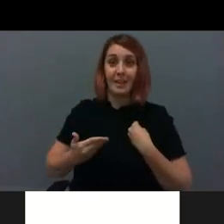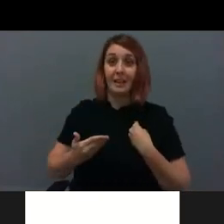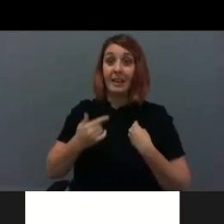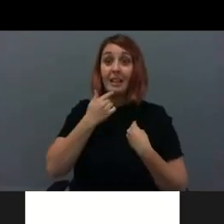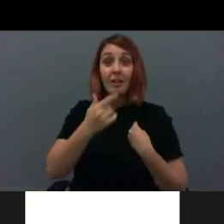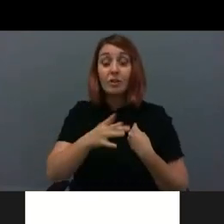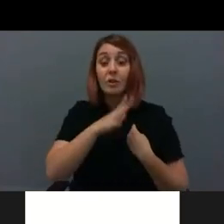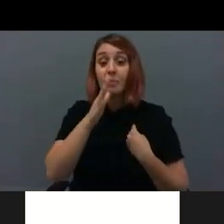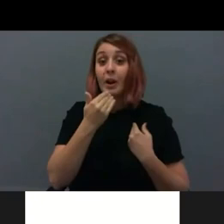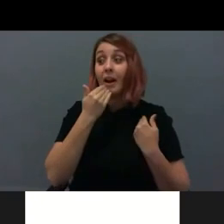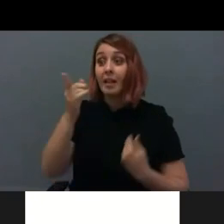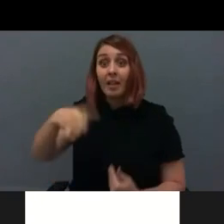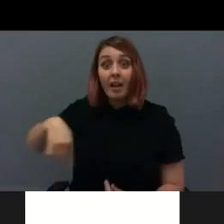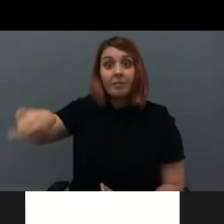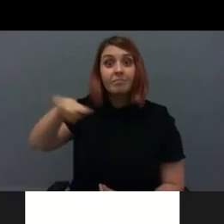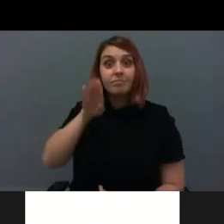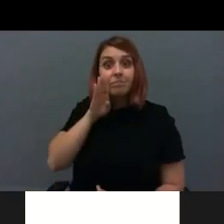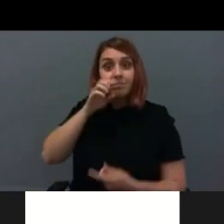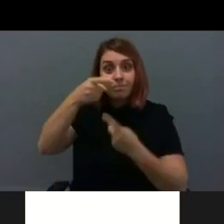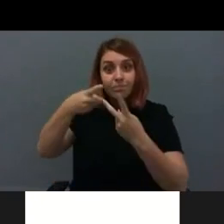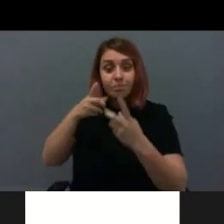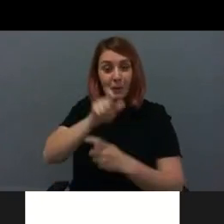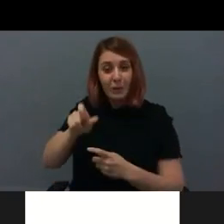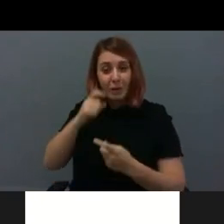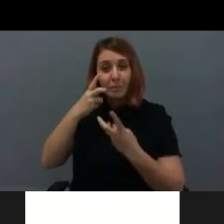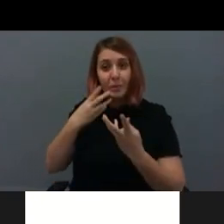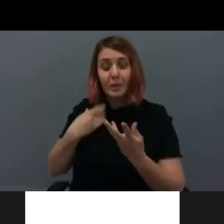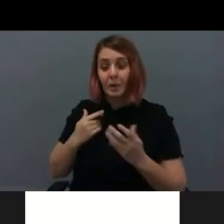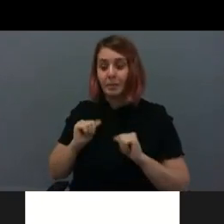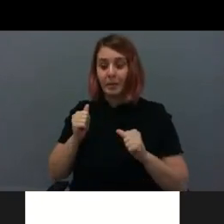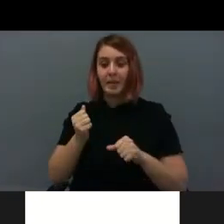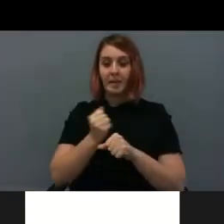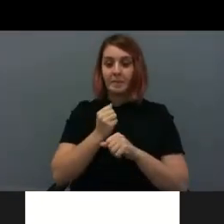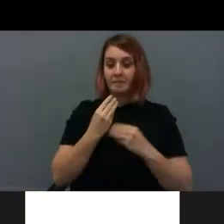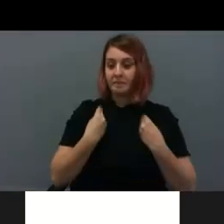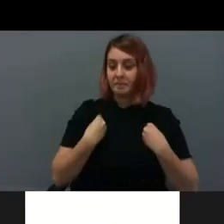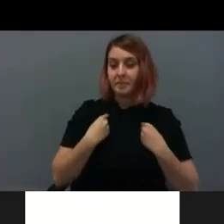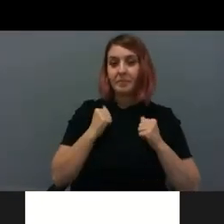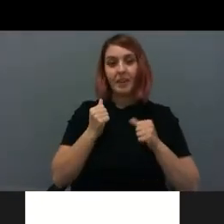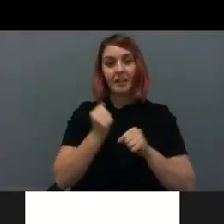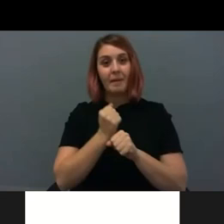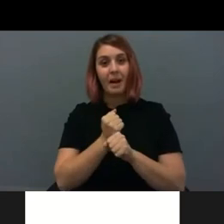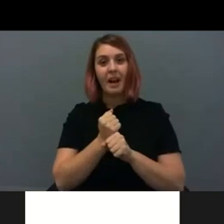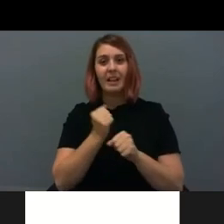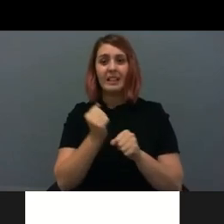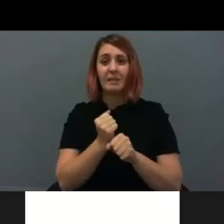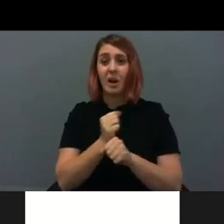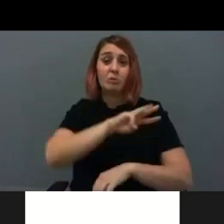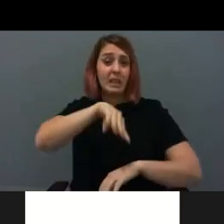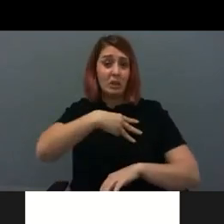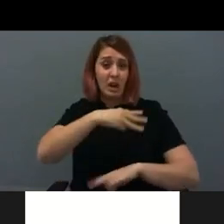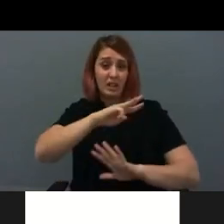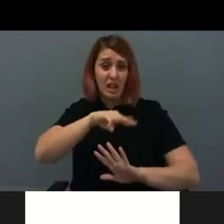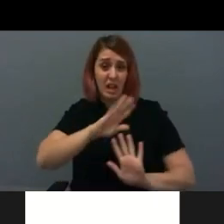todos ellos, pues yo empecé a hacer un poco de vida, empecé a trabajar en un trabajito de 3 horas, pero bueno,